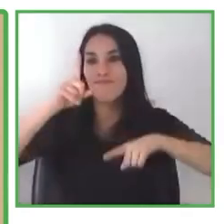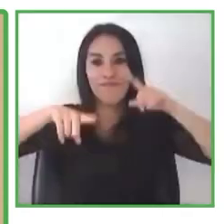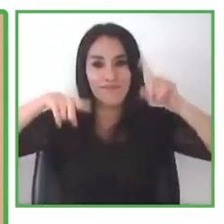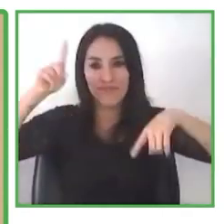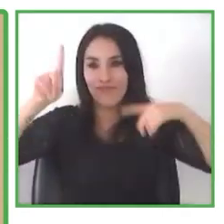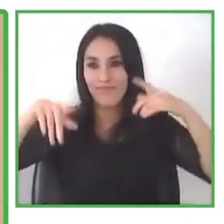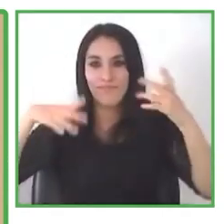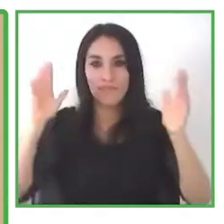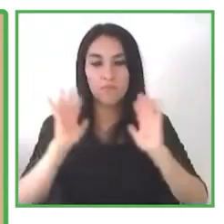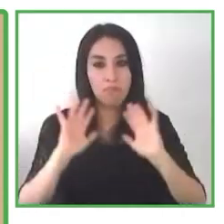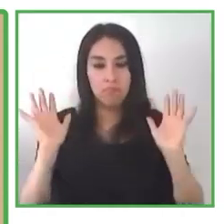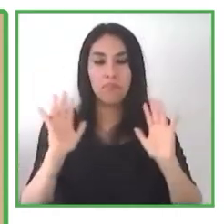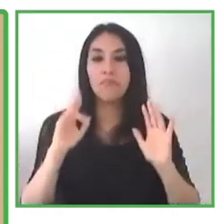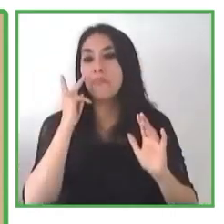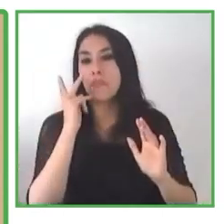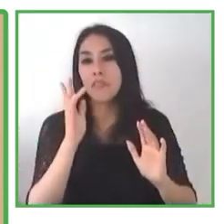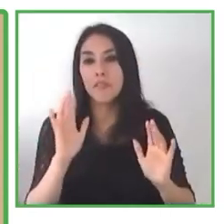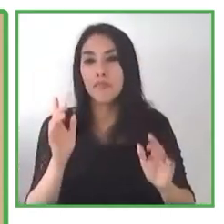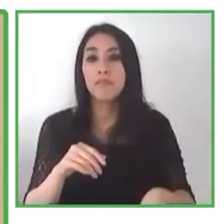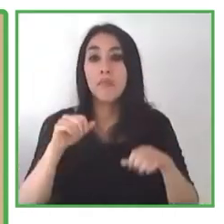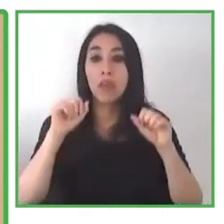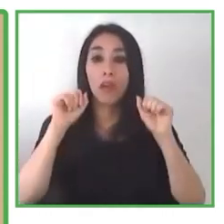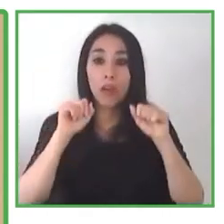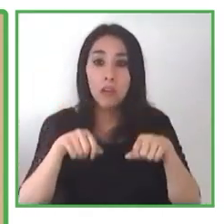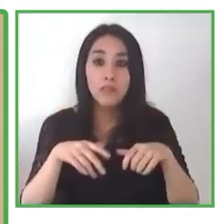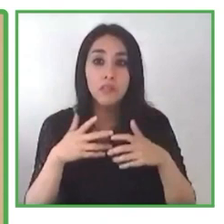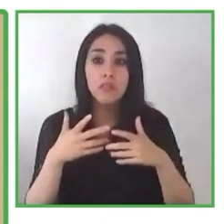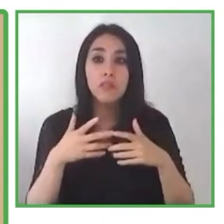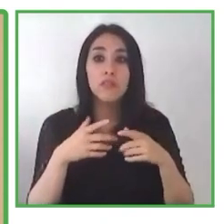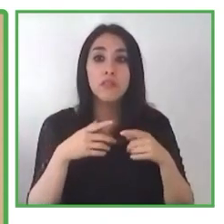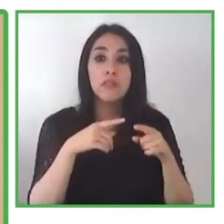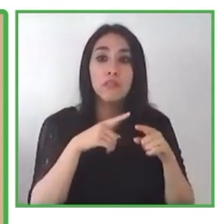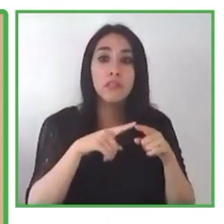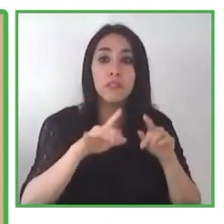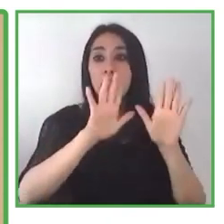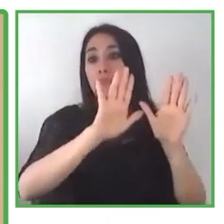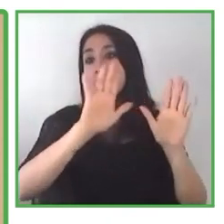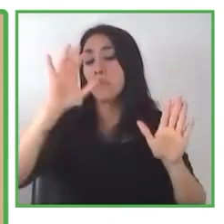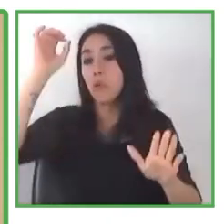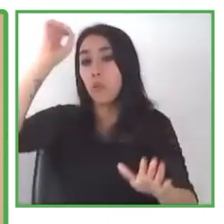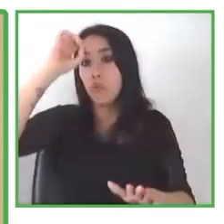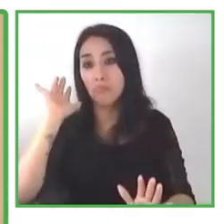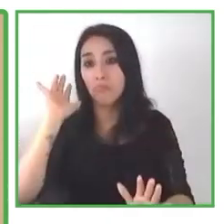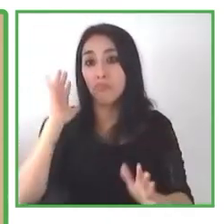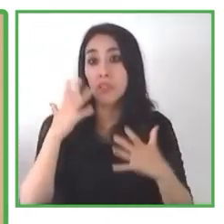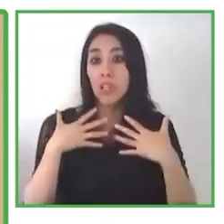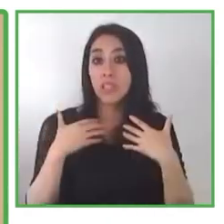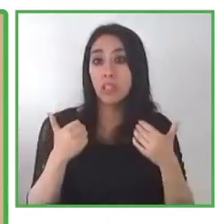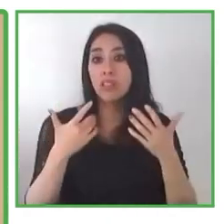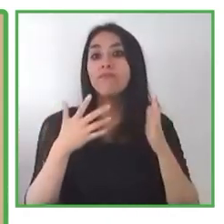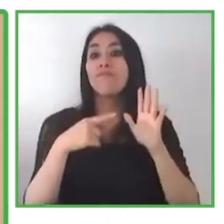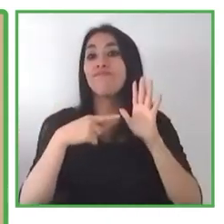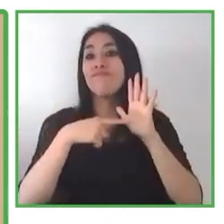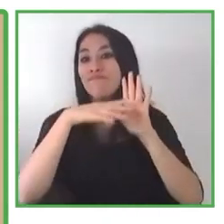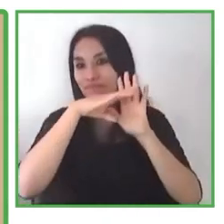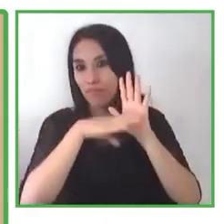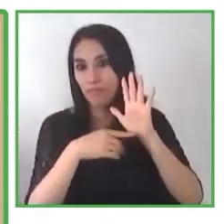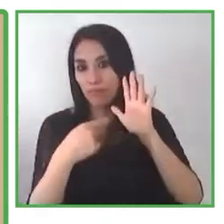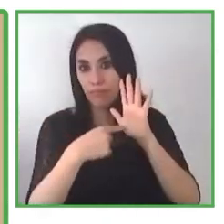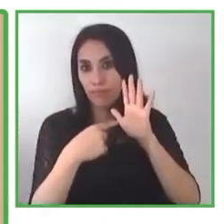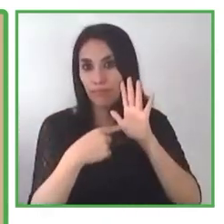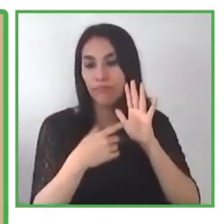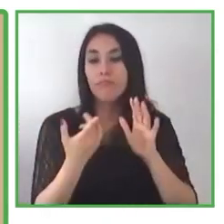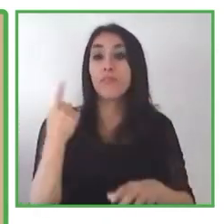físicas, sensoriales y de todo tipo que son a veces incluso invisibles y que se pueden considerar desde